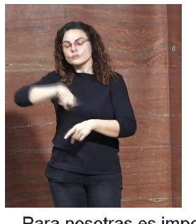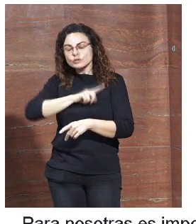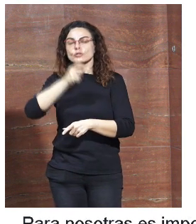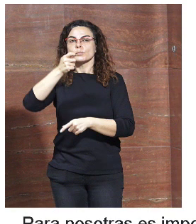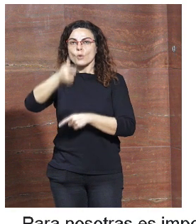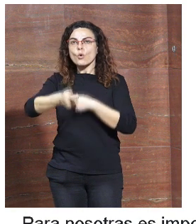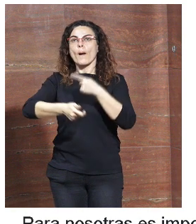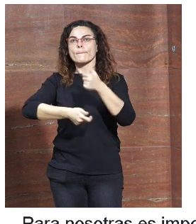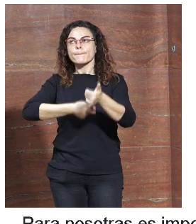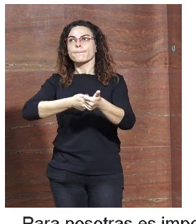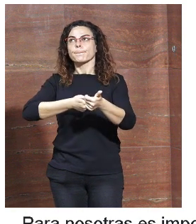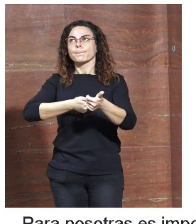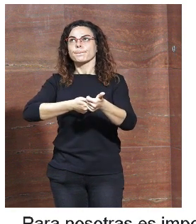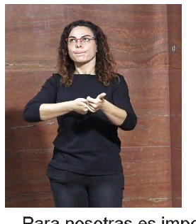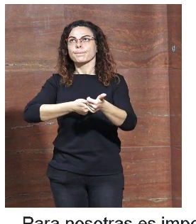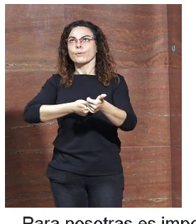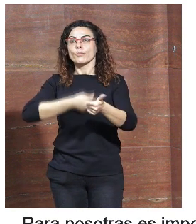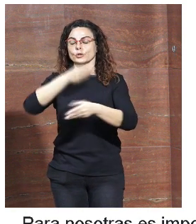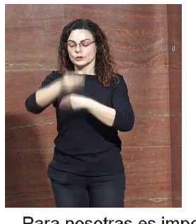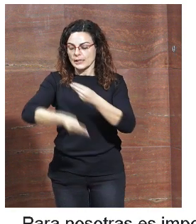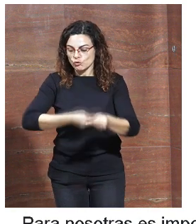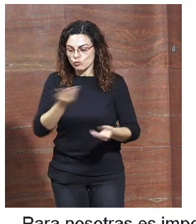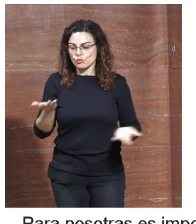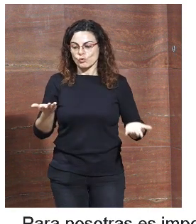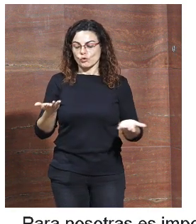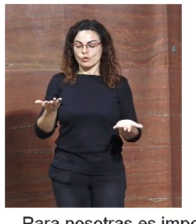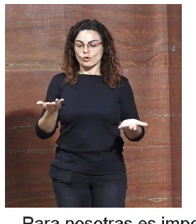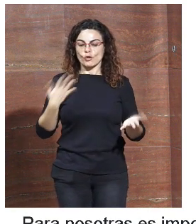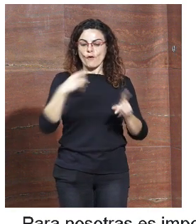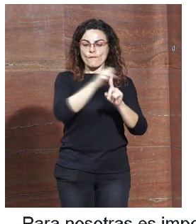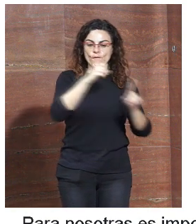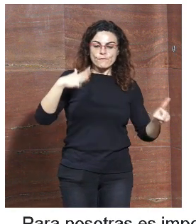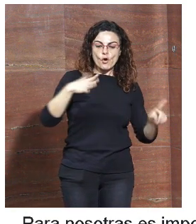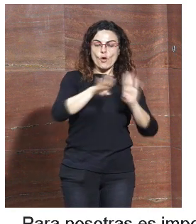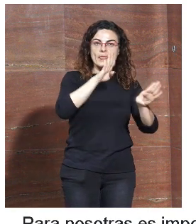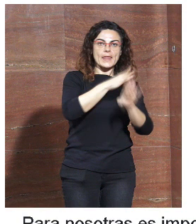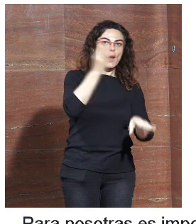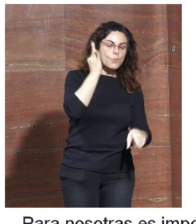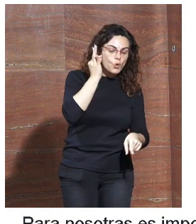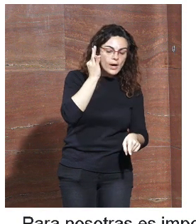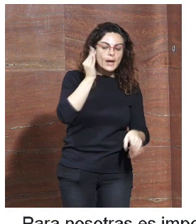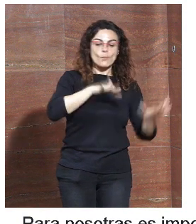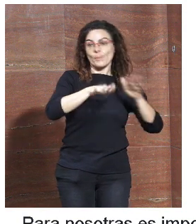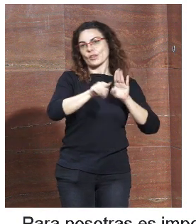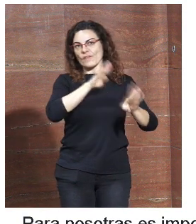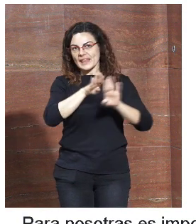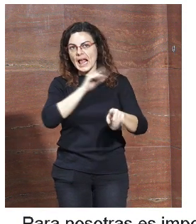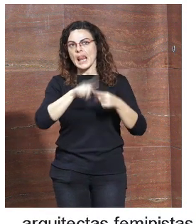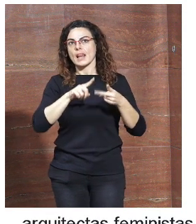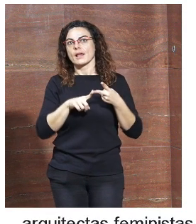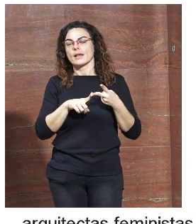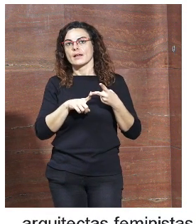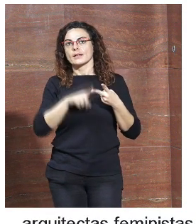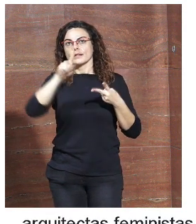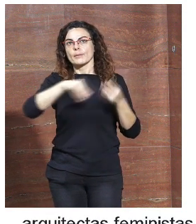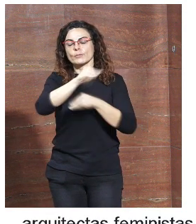¿no?, estado implicadas, ¿no?, desde el Fórum Vecinal de Mujeres, ¿no?, del movimiento vecinal, de